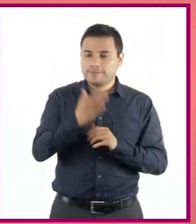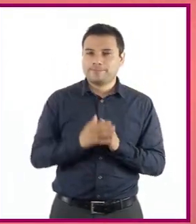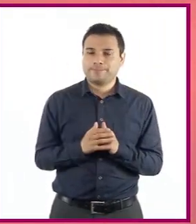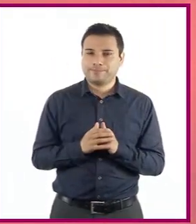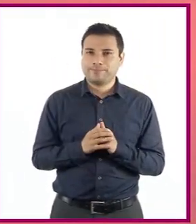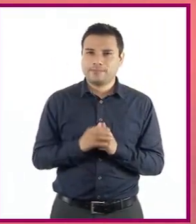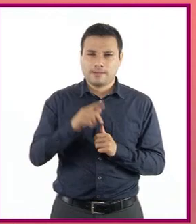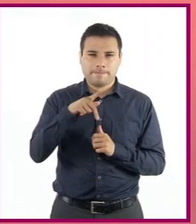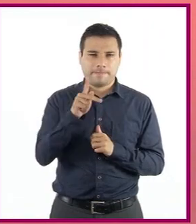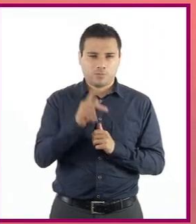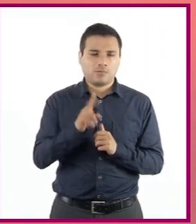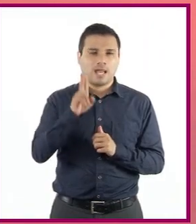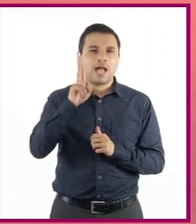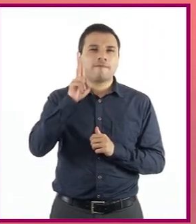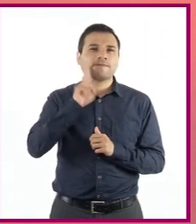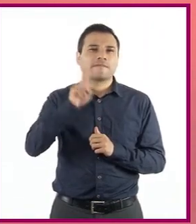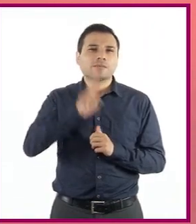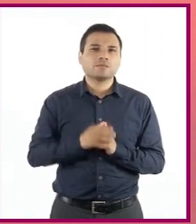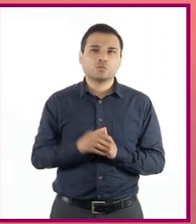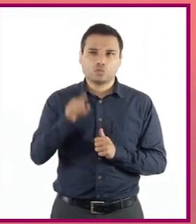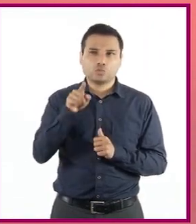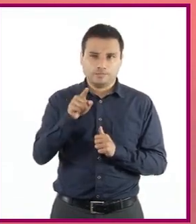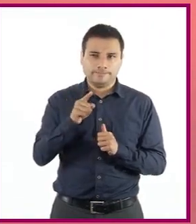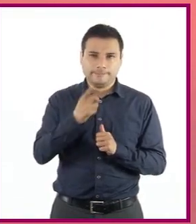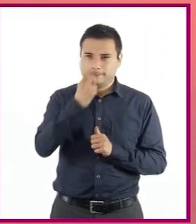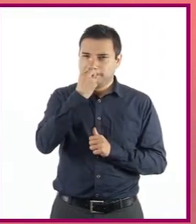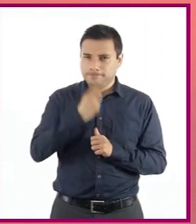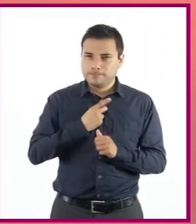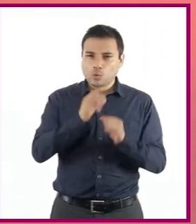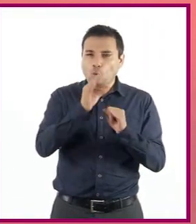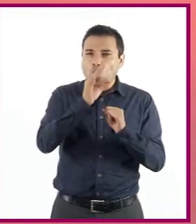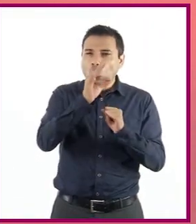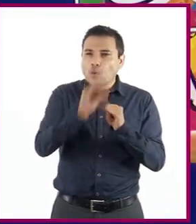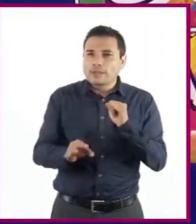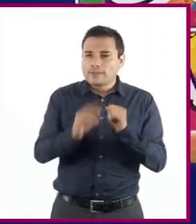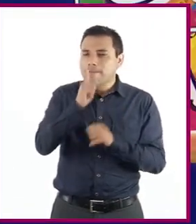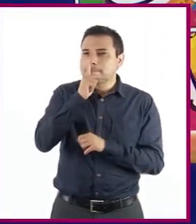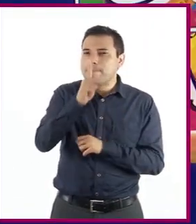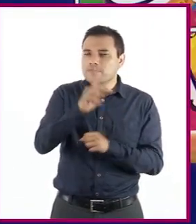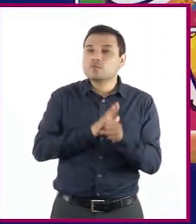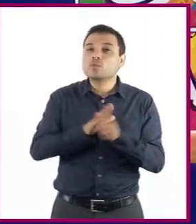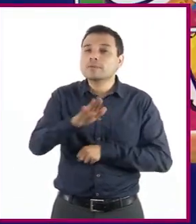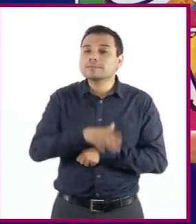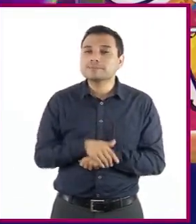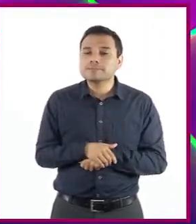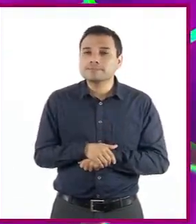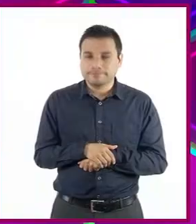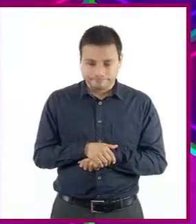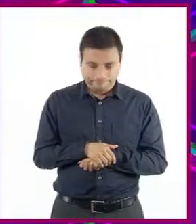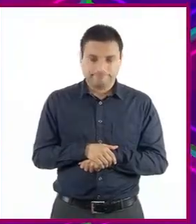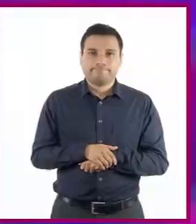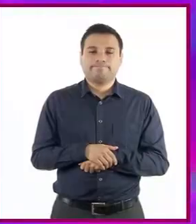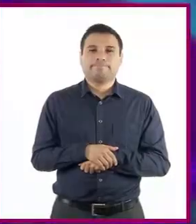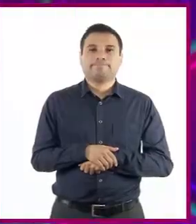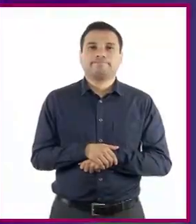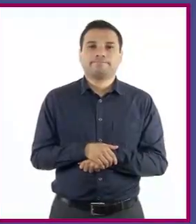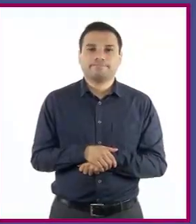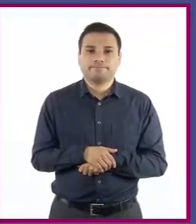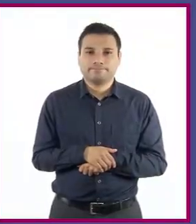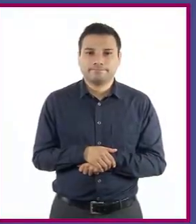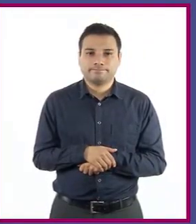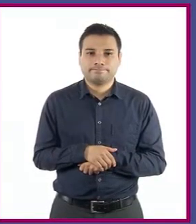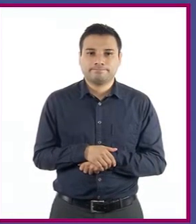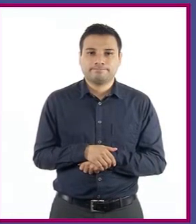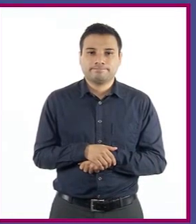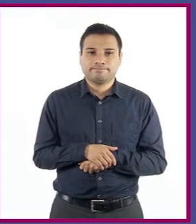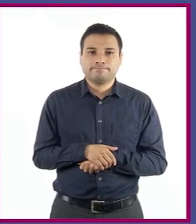pero ¿podrías concluir con las últimas expresiones que se utilizaron? Con gusto, profesora. Le expresamos nuestro